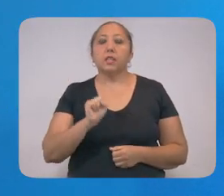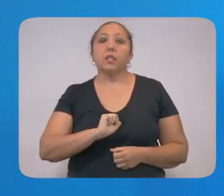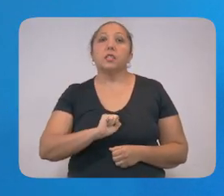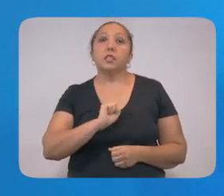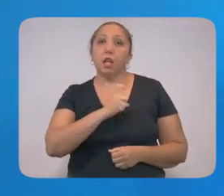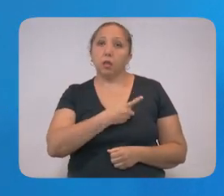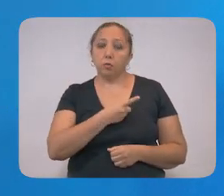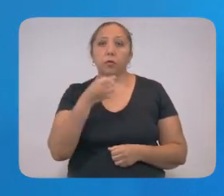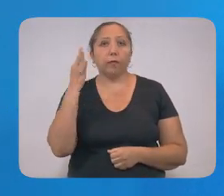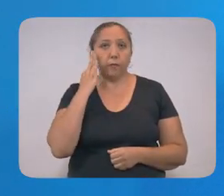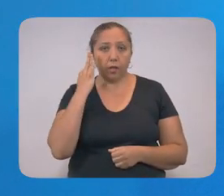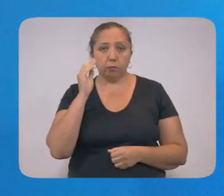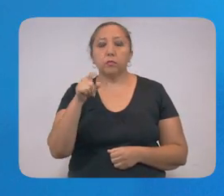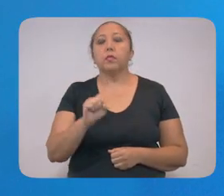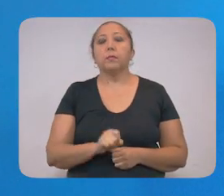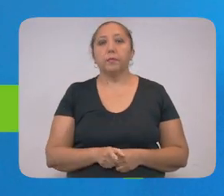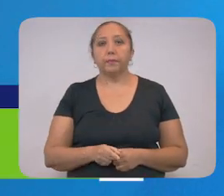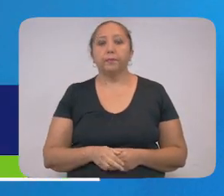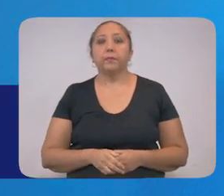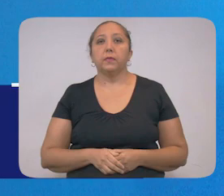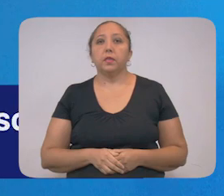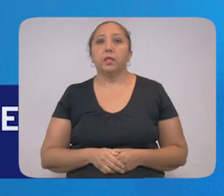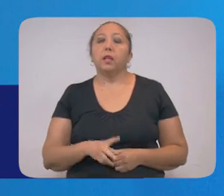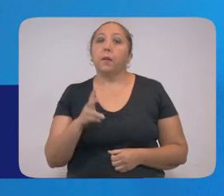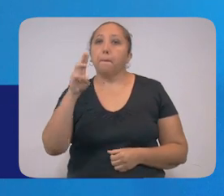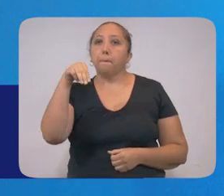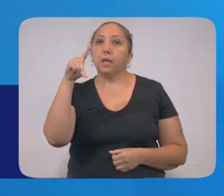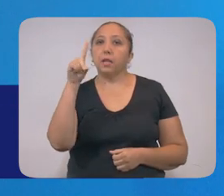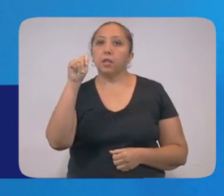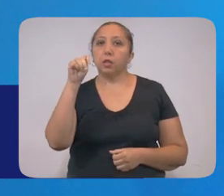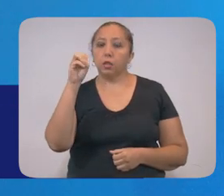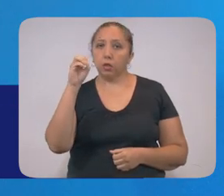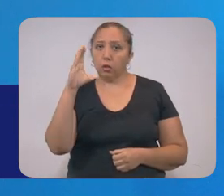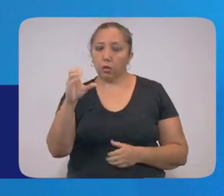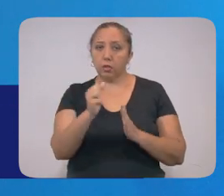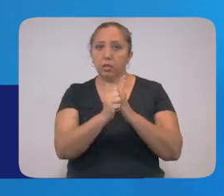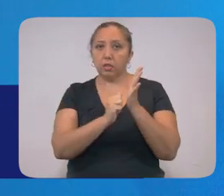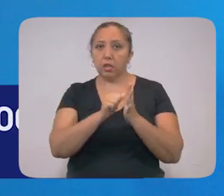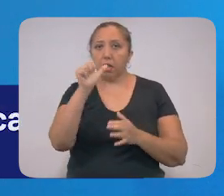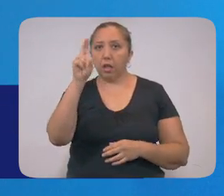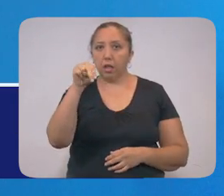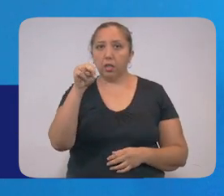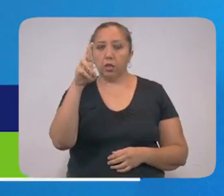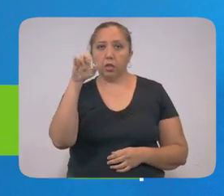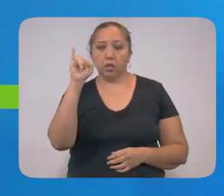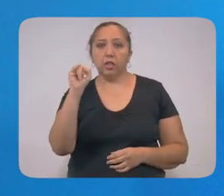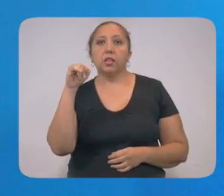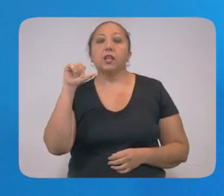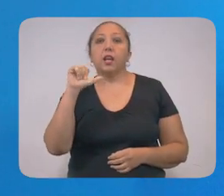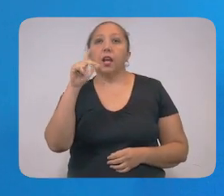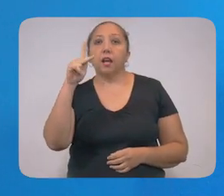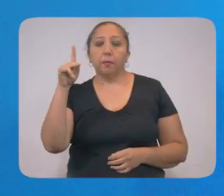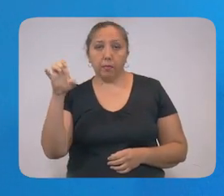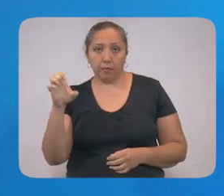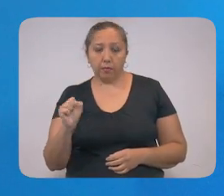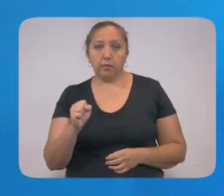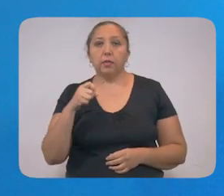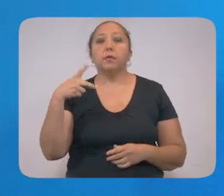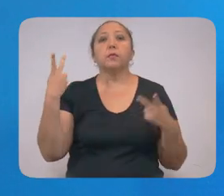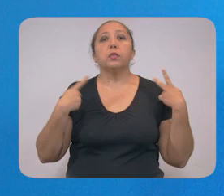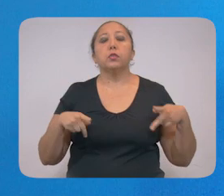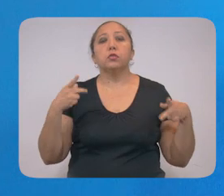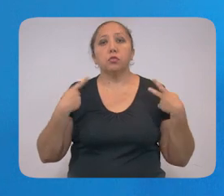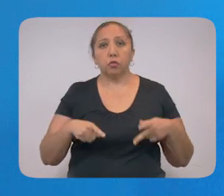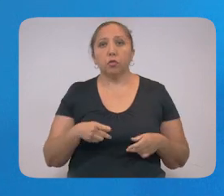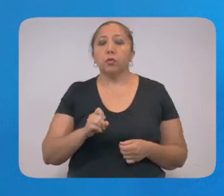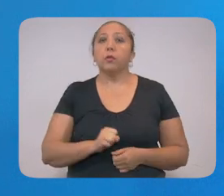salud vía la red social de Facebook. La aplicación Meditoc para los sistemas Android y Apple. Recomendamos a la población